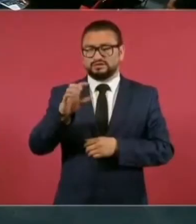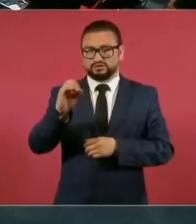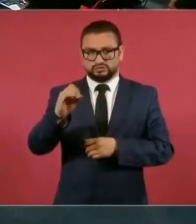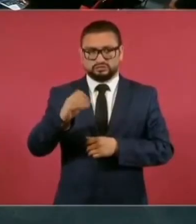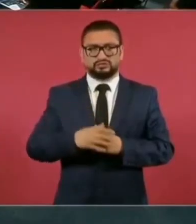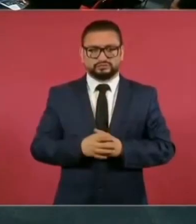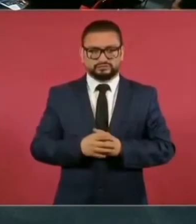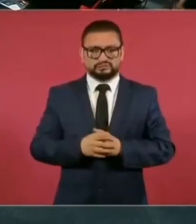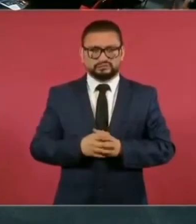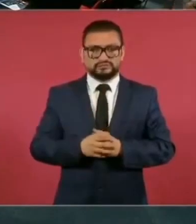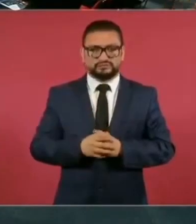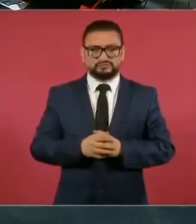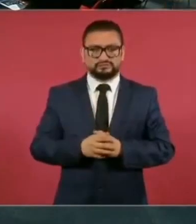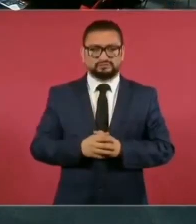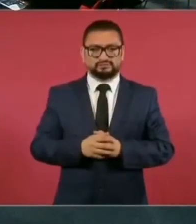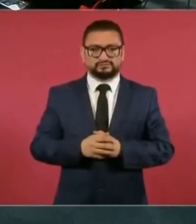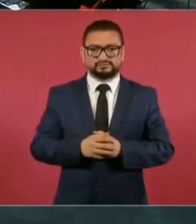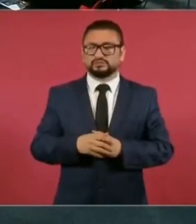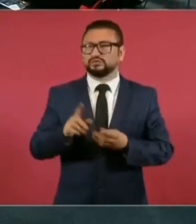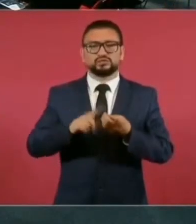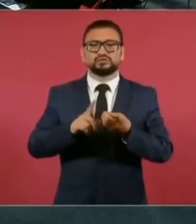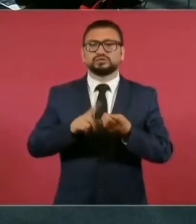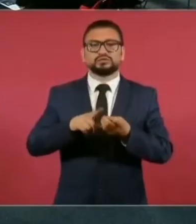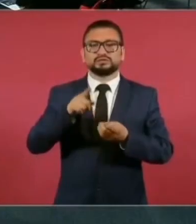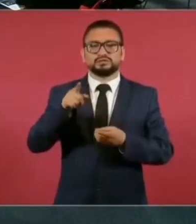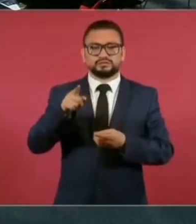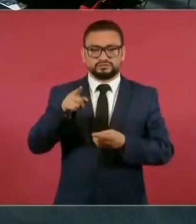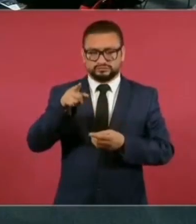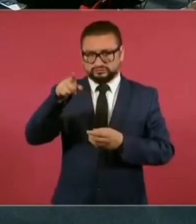¿Dónde está Alberto? Queda pendiente para mañana.